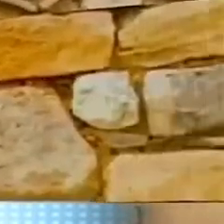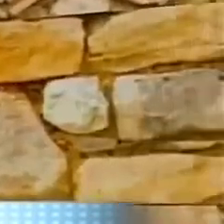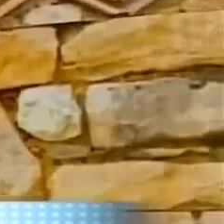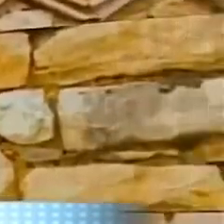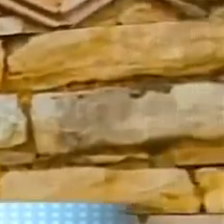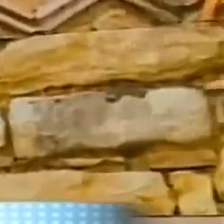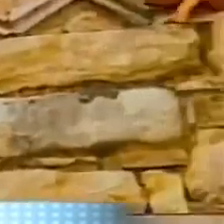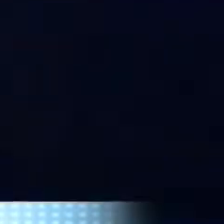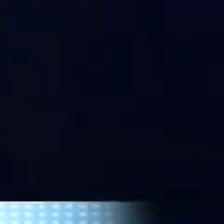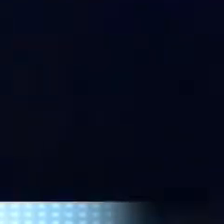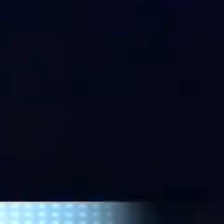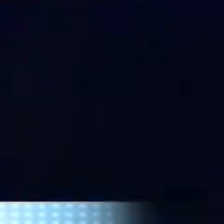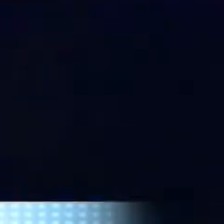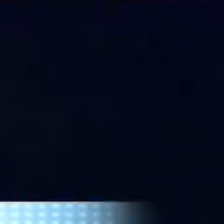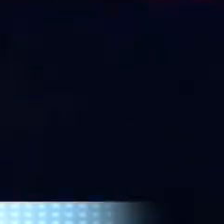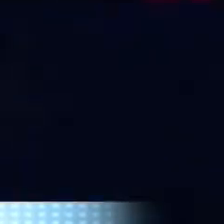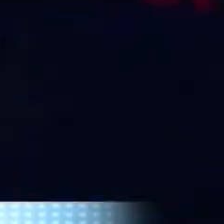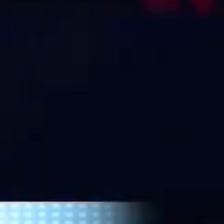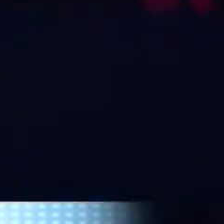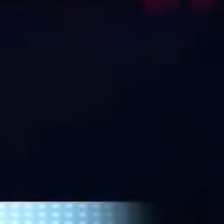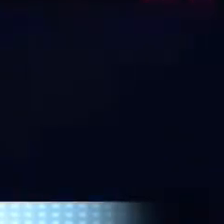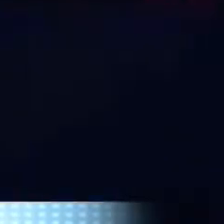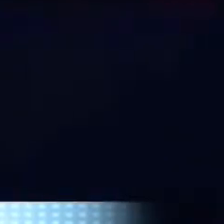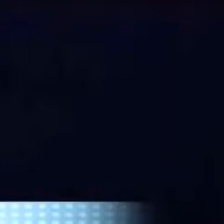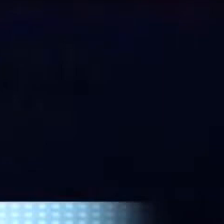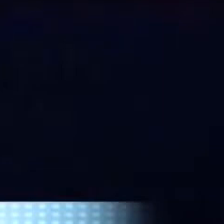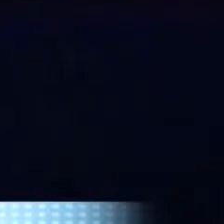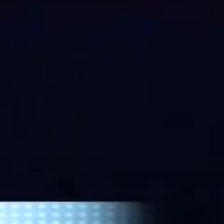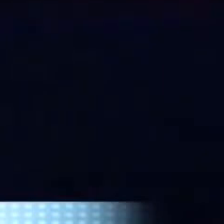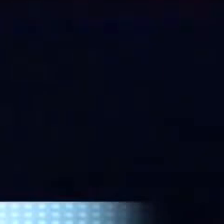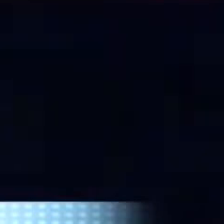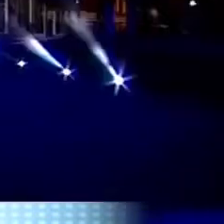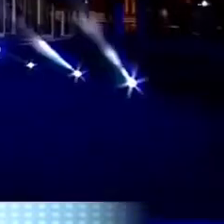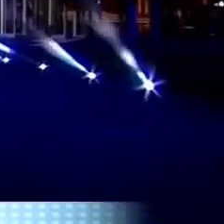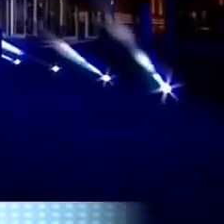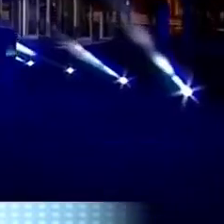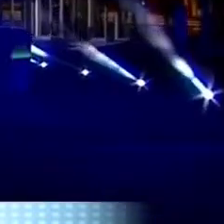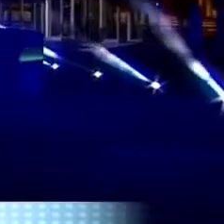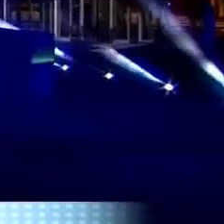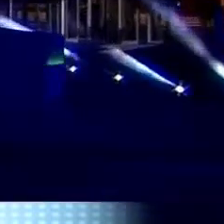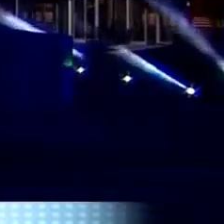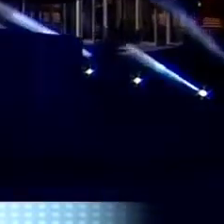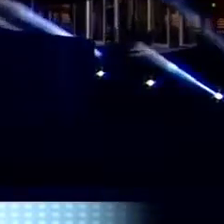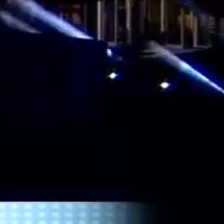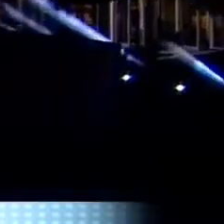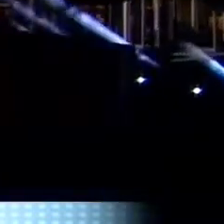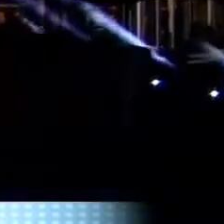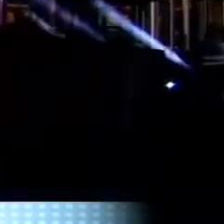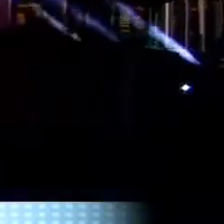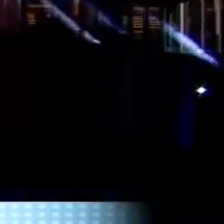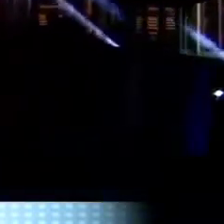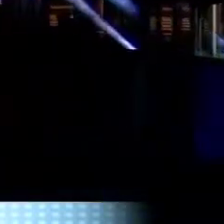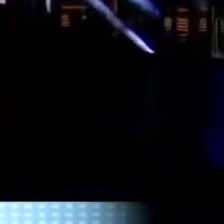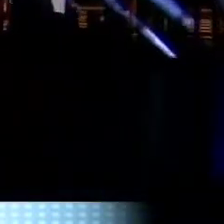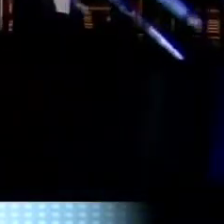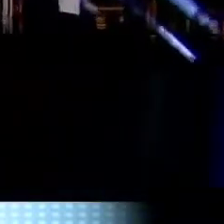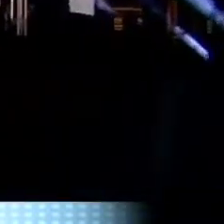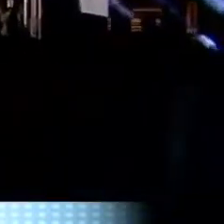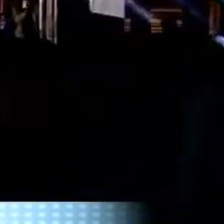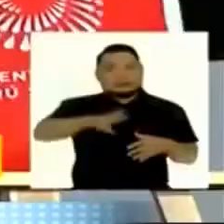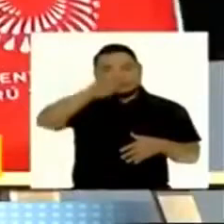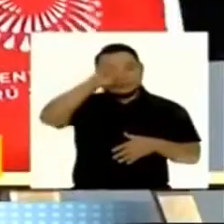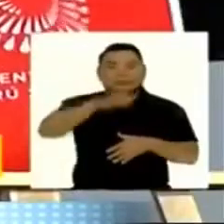de Museos, brindando asistencia técnica a otros museos del país en los campos de gestión, preservación, investigación y